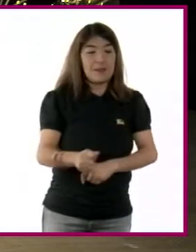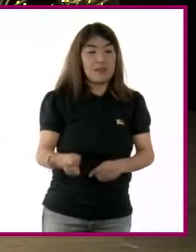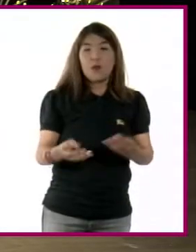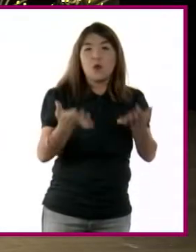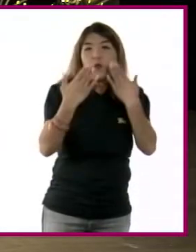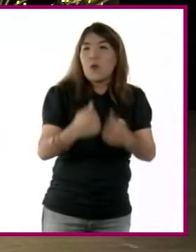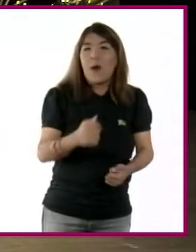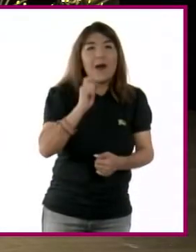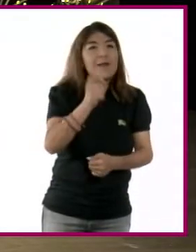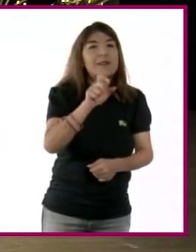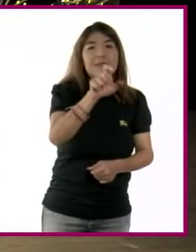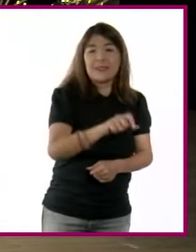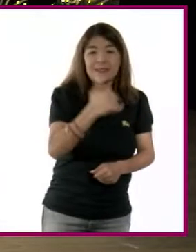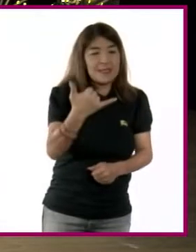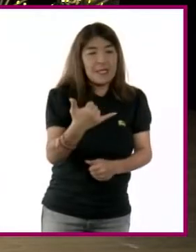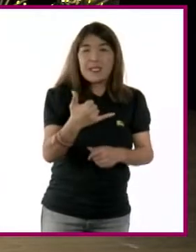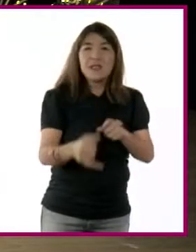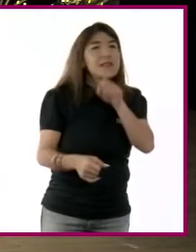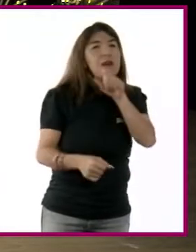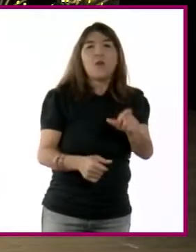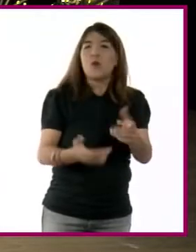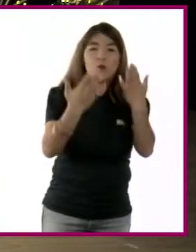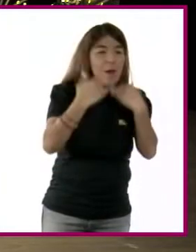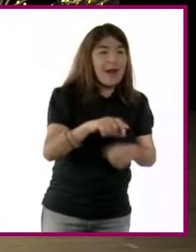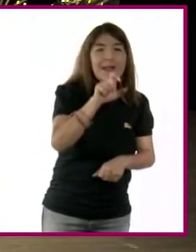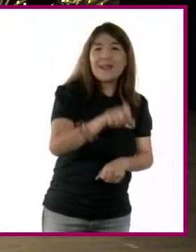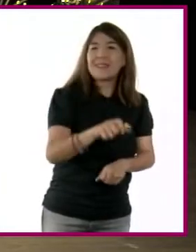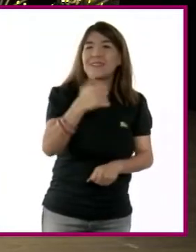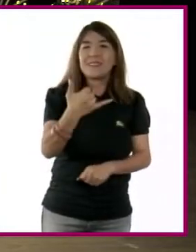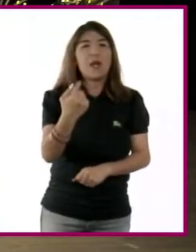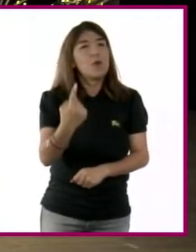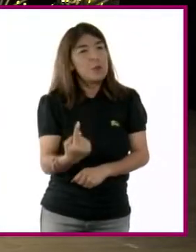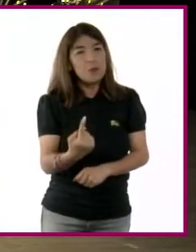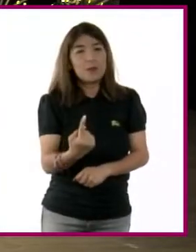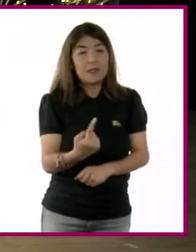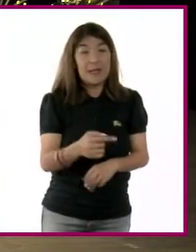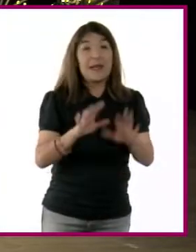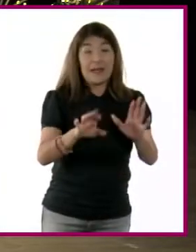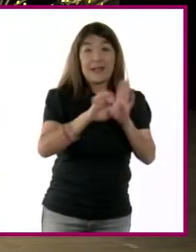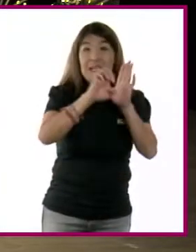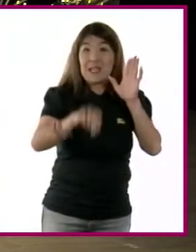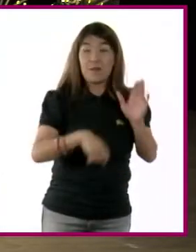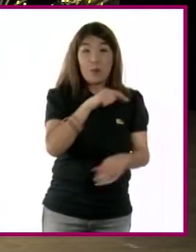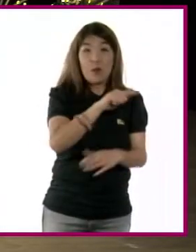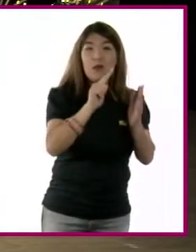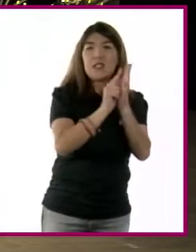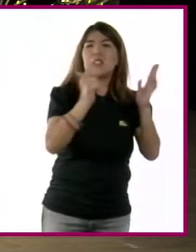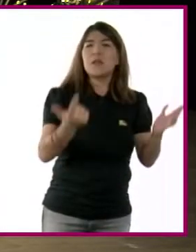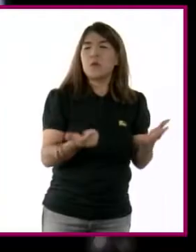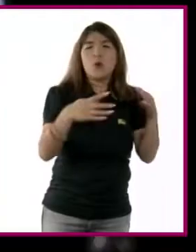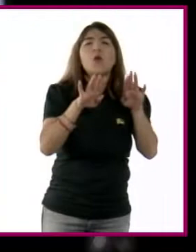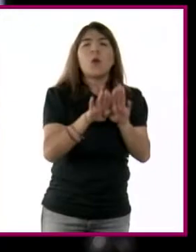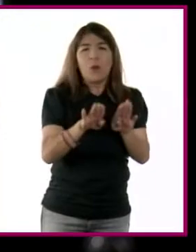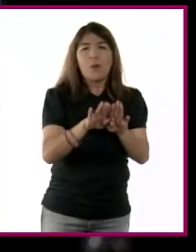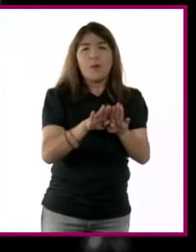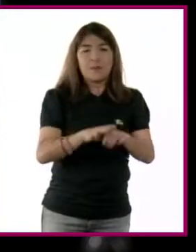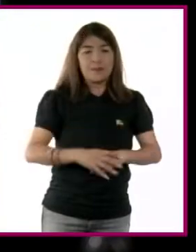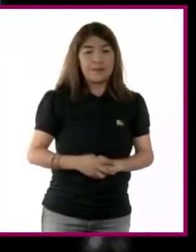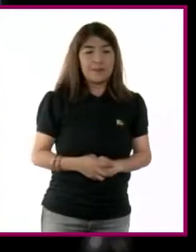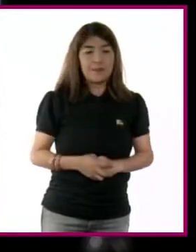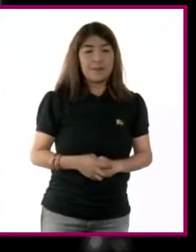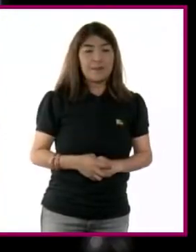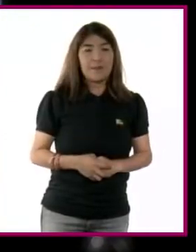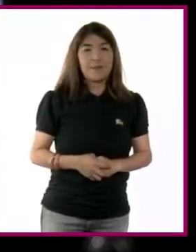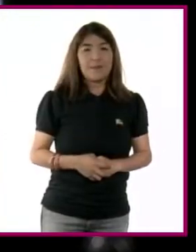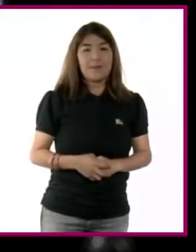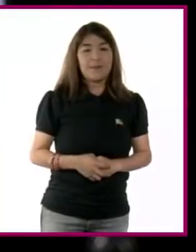ningún XY y no existe ningún XY'. En el ejemplo de los libros, esta proposición sería: no